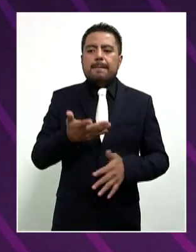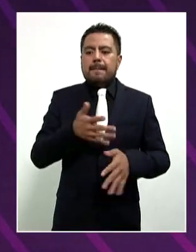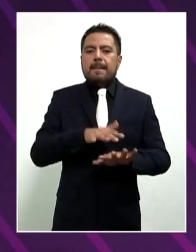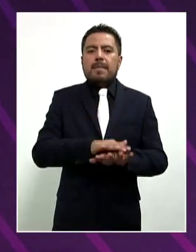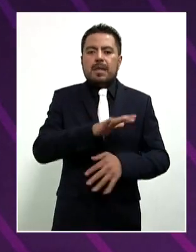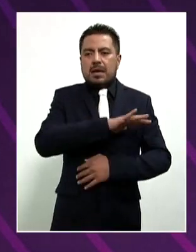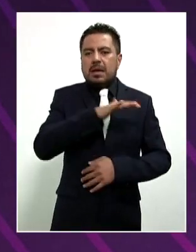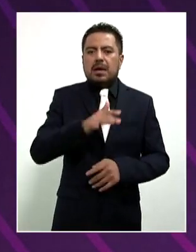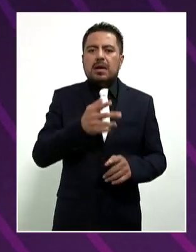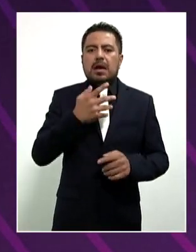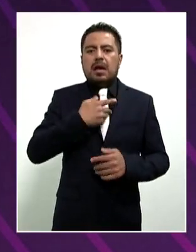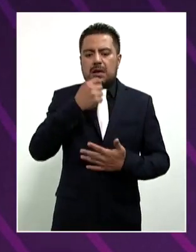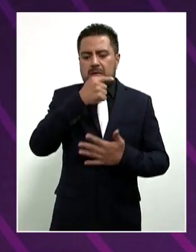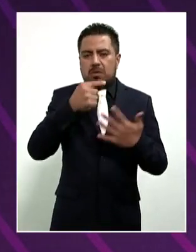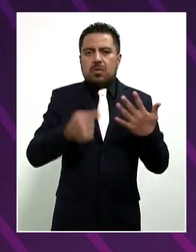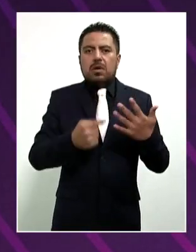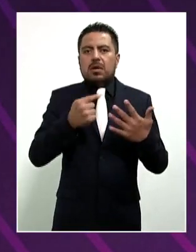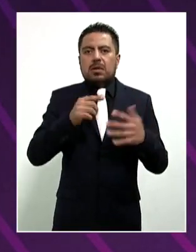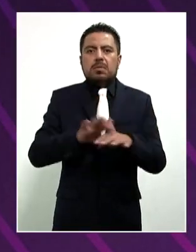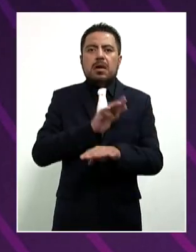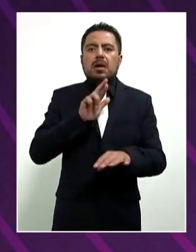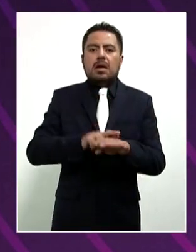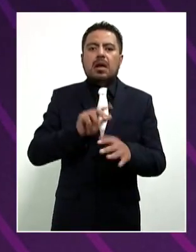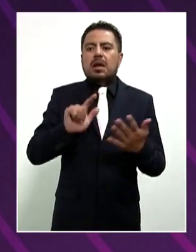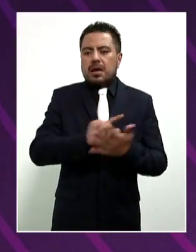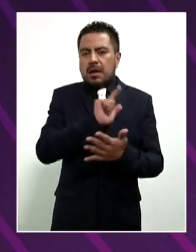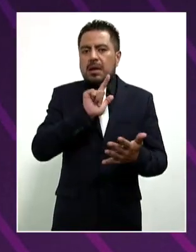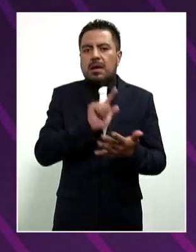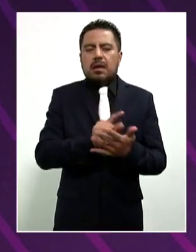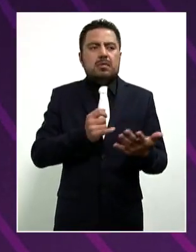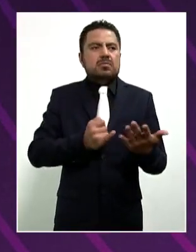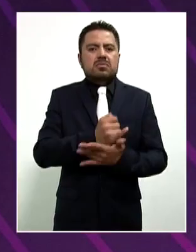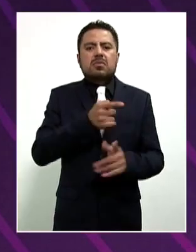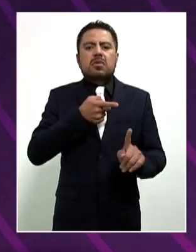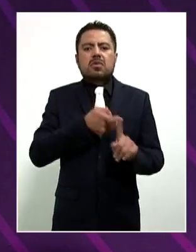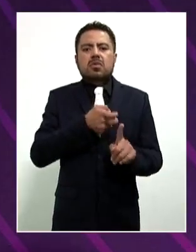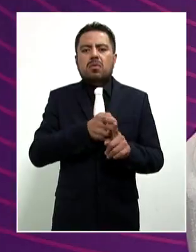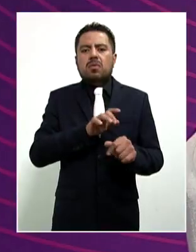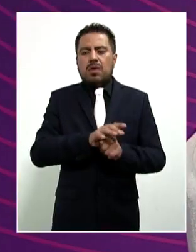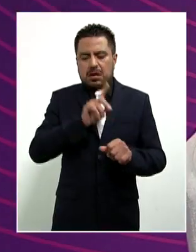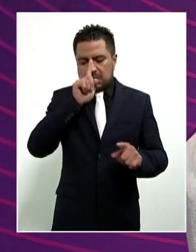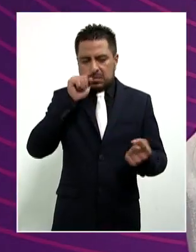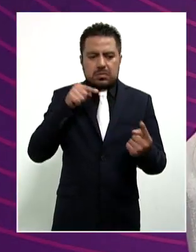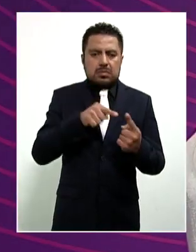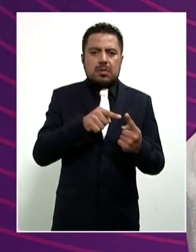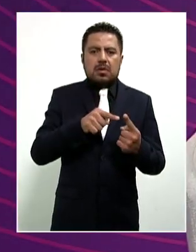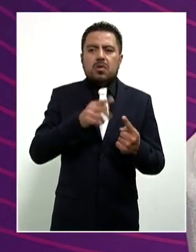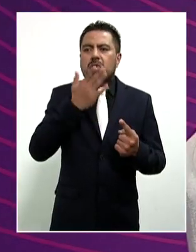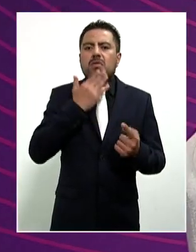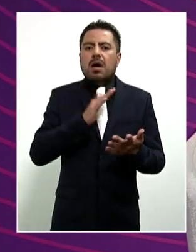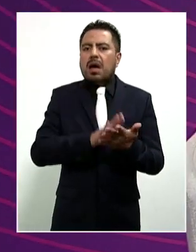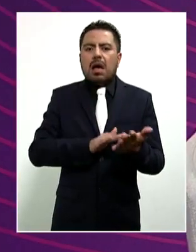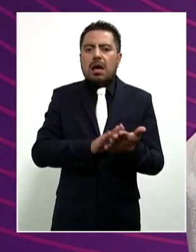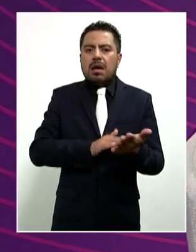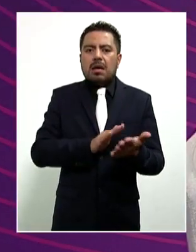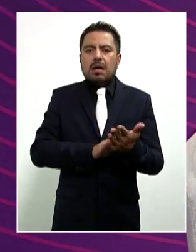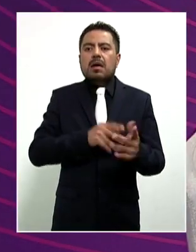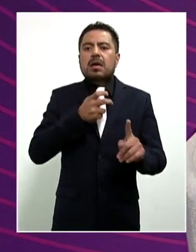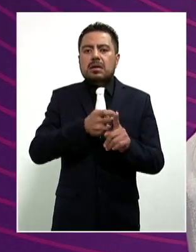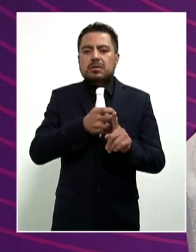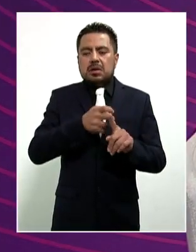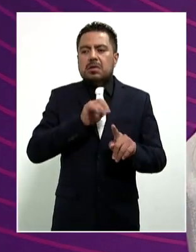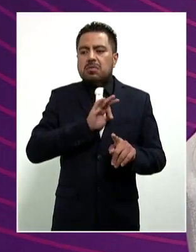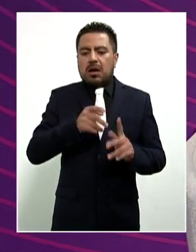integración generalmente tiene 4 grandes dimensiones. La integración legal, que definitivamente es un aspecto central. Si no tienes un documento, ese es el